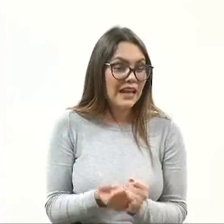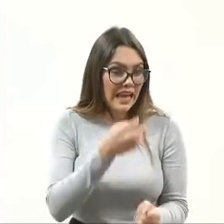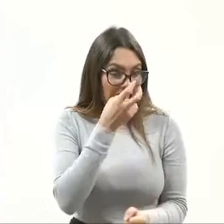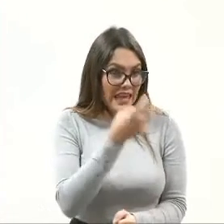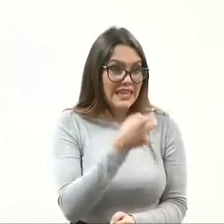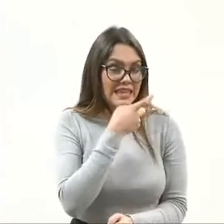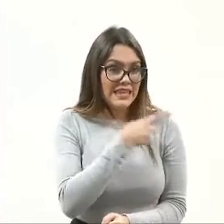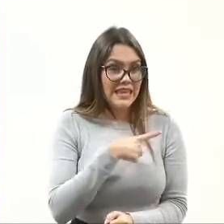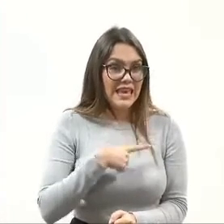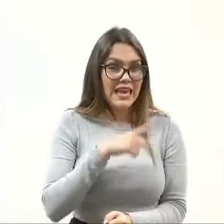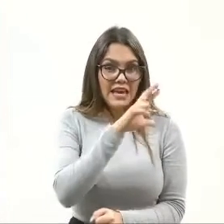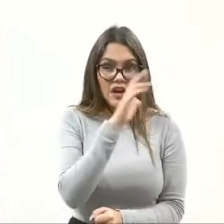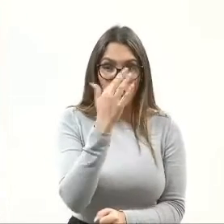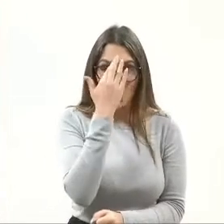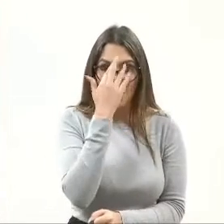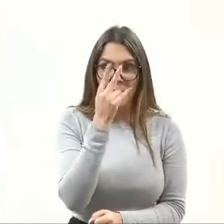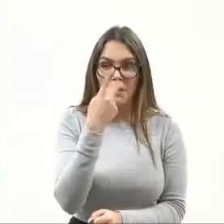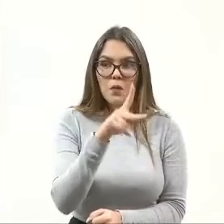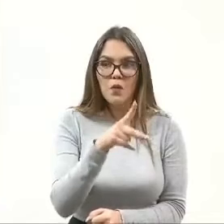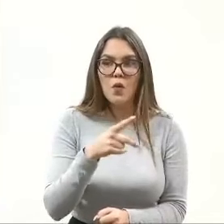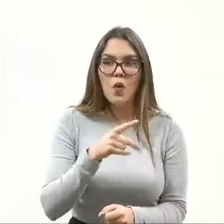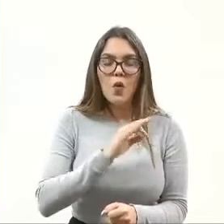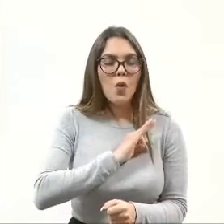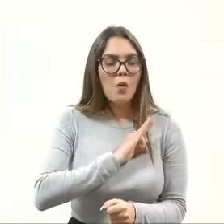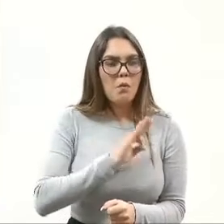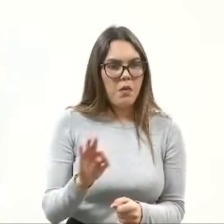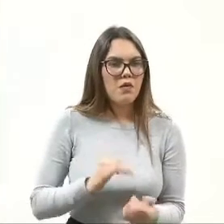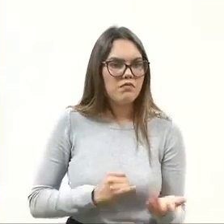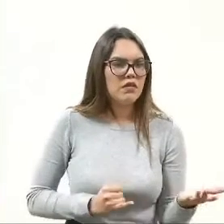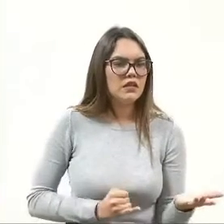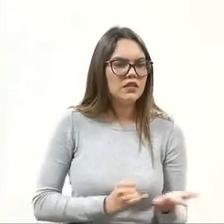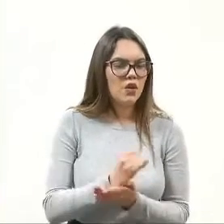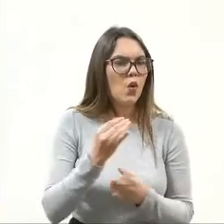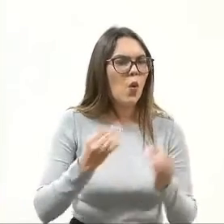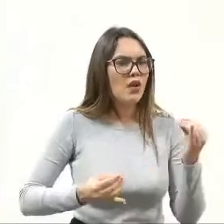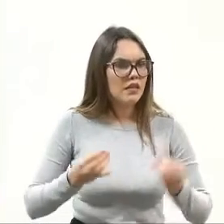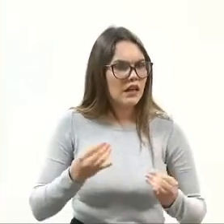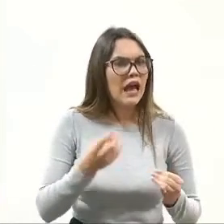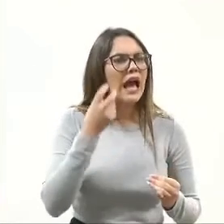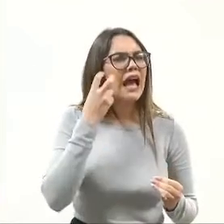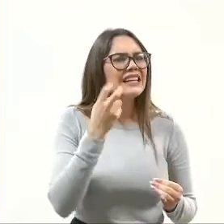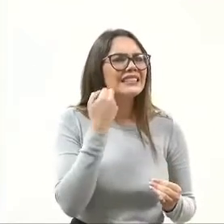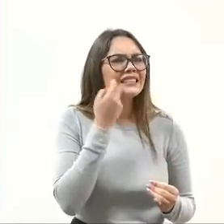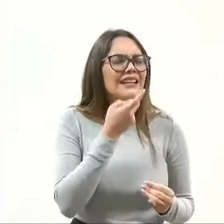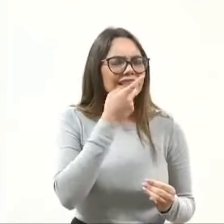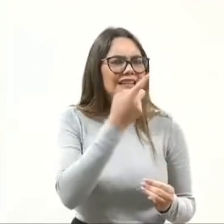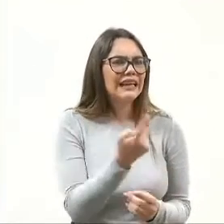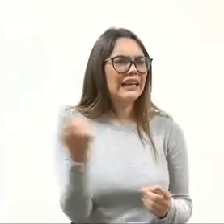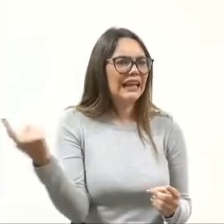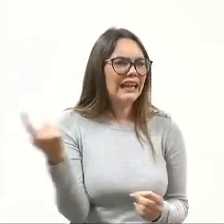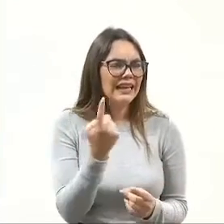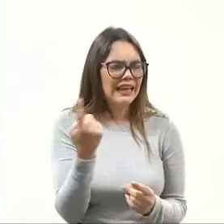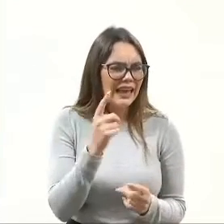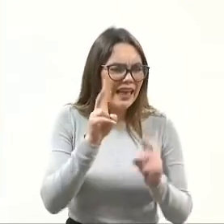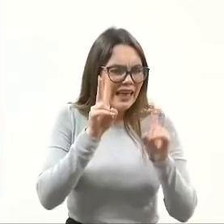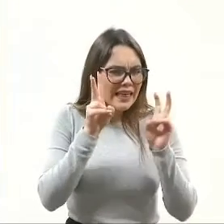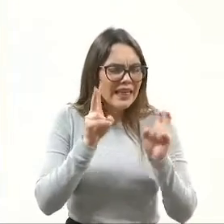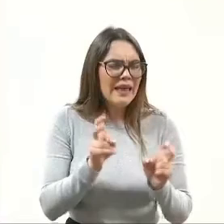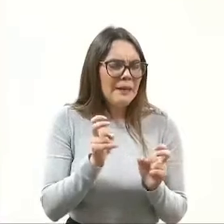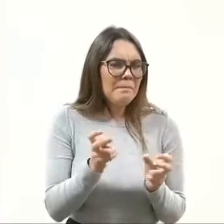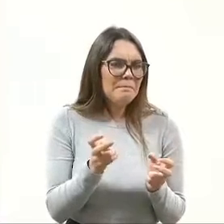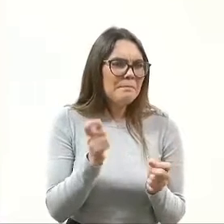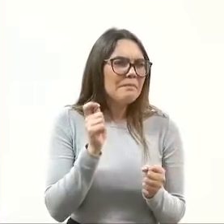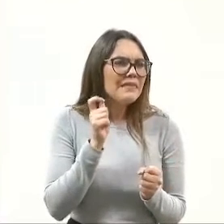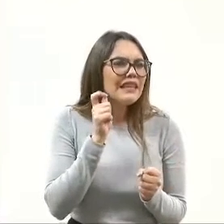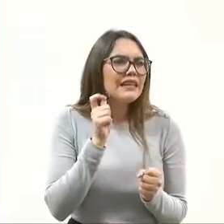lleva implícito tener capacidad jurídica que significa en términos llanos ser